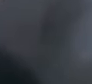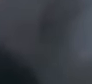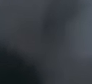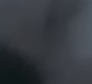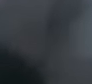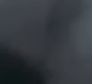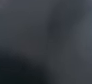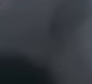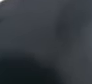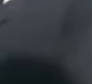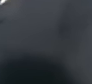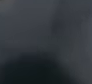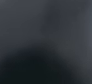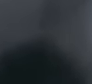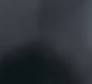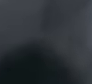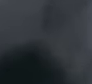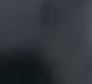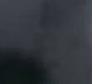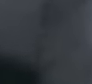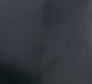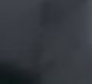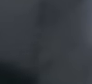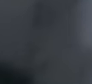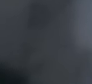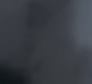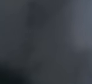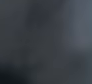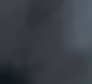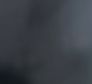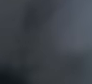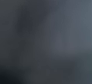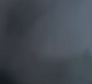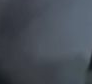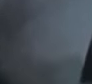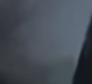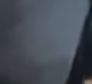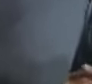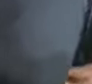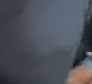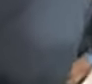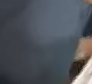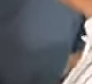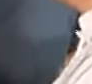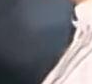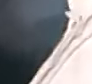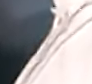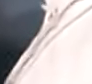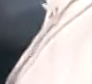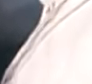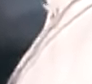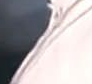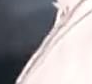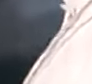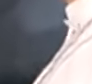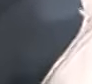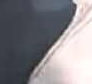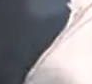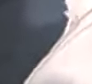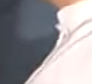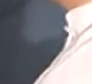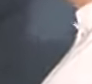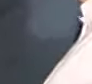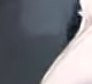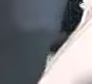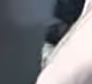50%, que para este tipo de procesos electorales es bastante amplio, bastante considerable, y da fe de todo lo que se ha